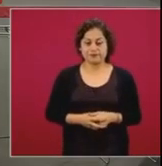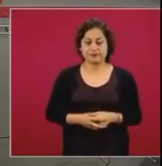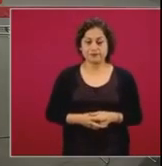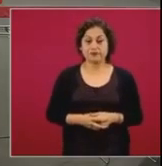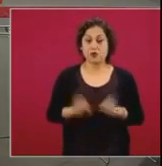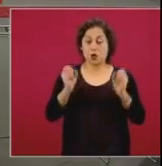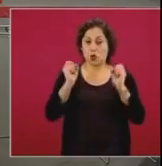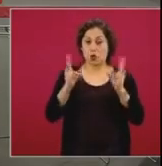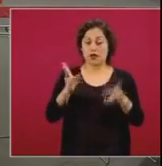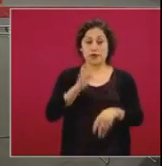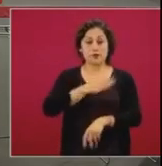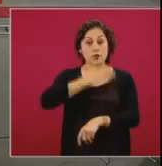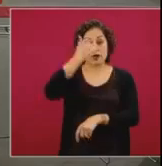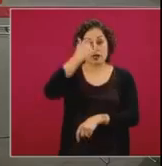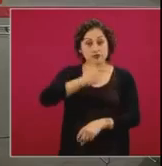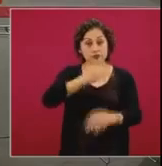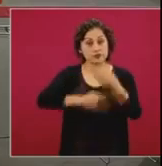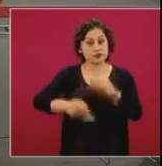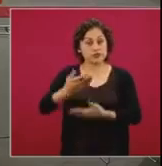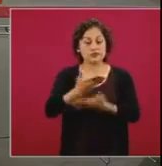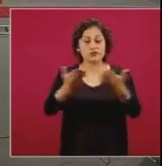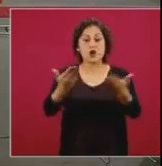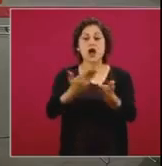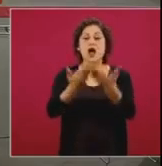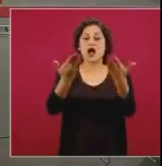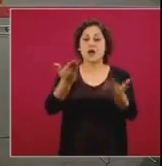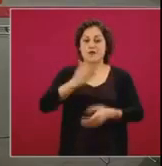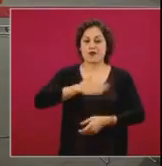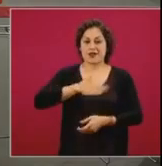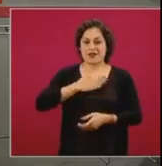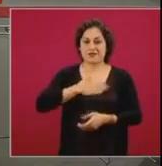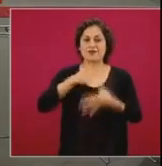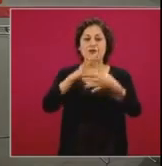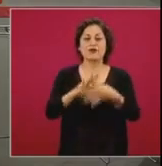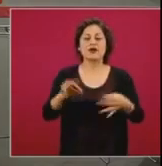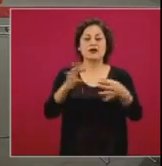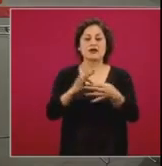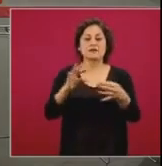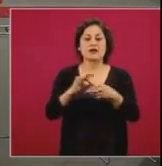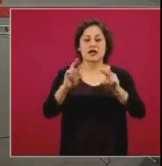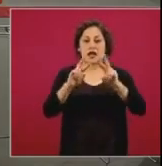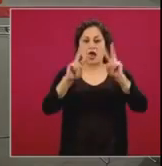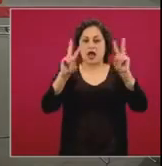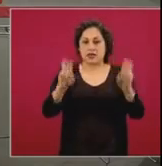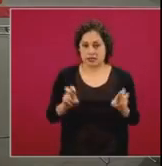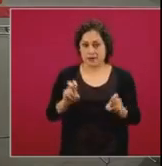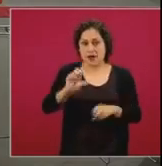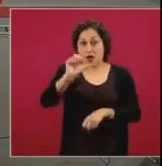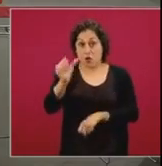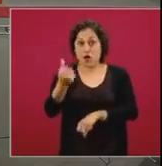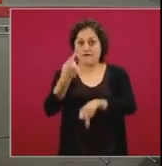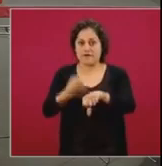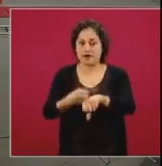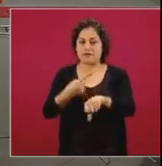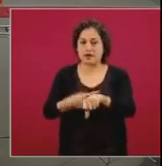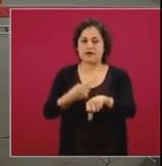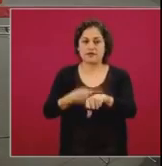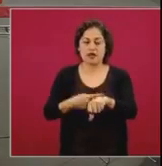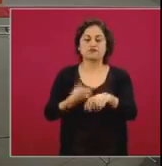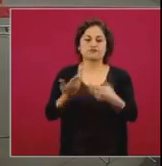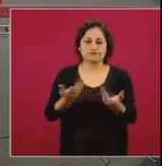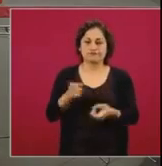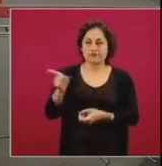Ok, buenas noches a todos. Me toca hablar de otra enfermedad milenaria. Como bien lo dijo el doctor